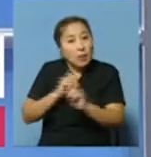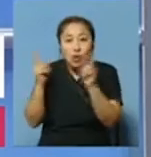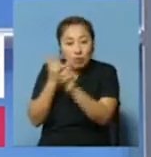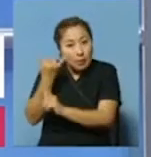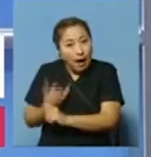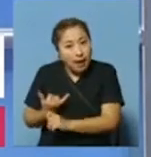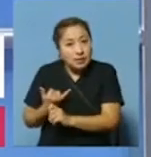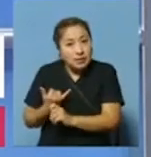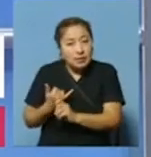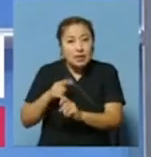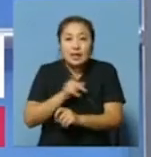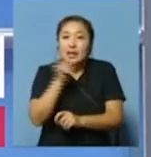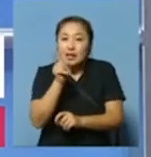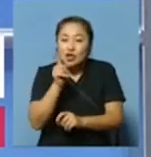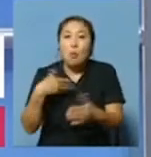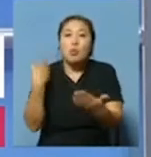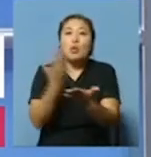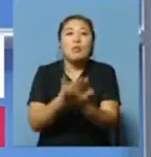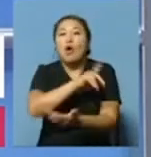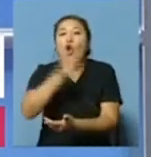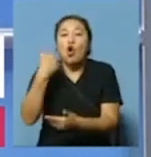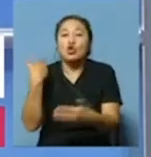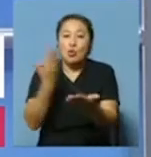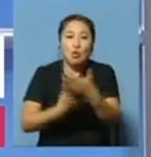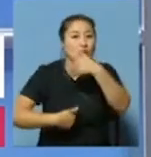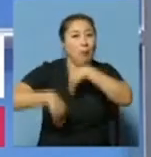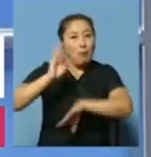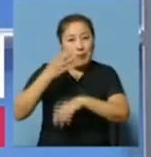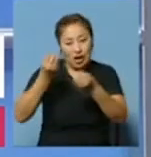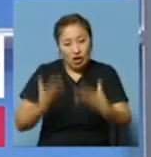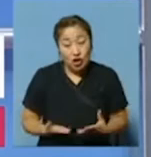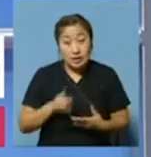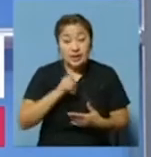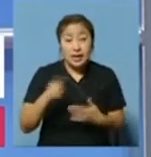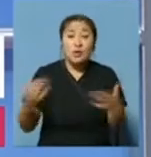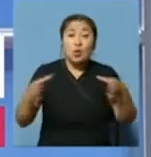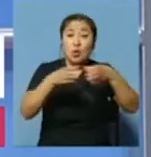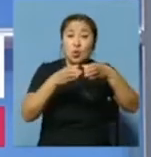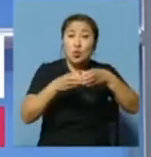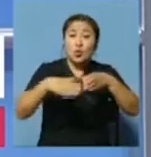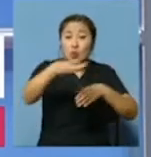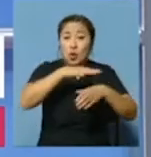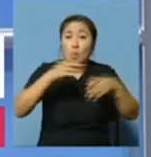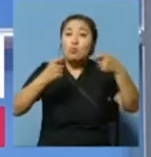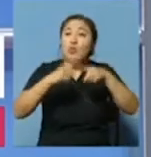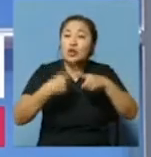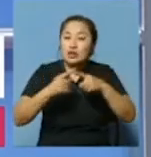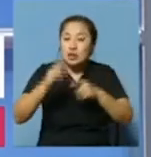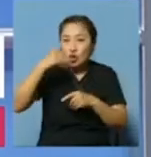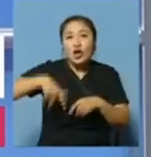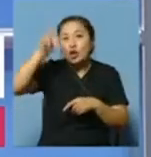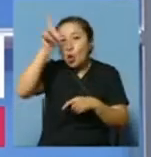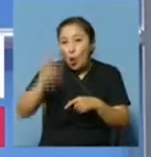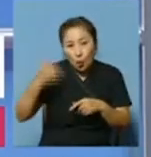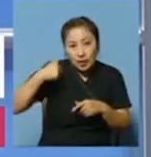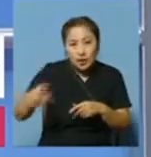problemas nosotros planteamos con la habana una propuesta superadora hemos conformado un espacio político que a lo largo de lo ancho